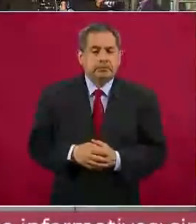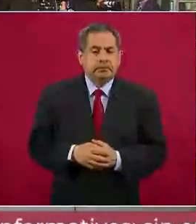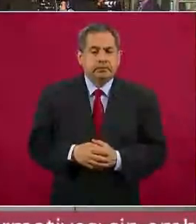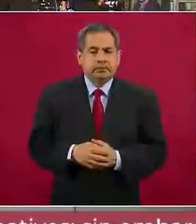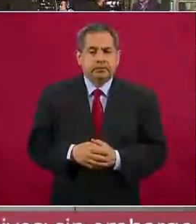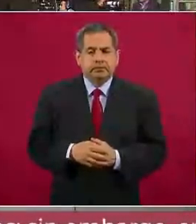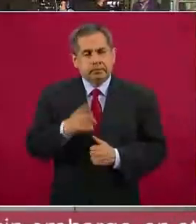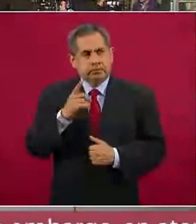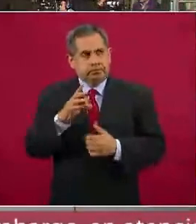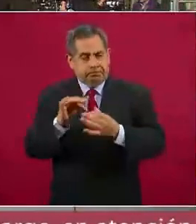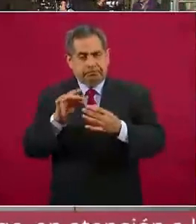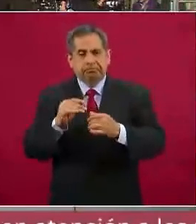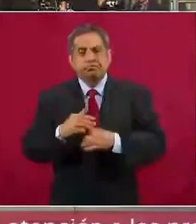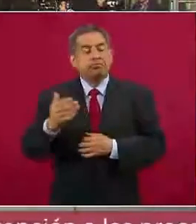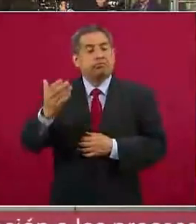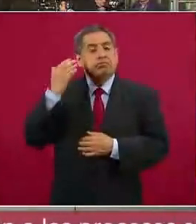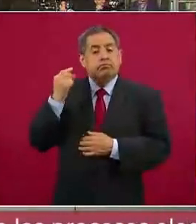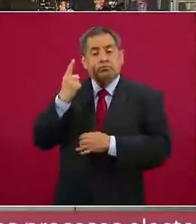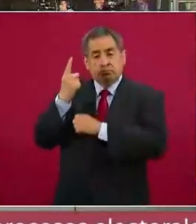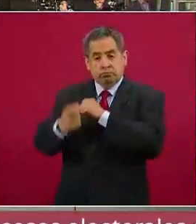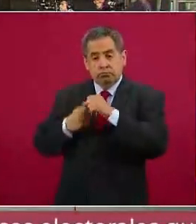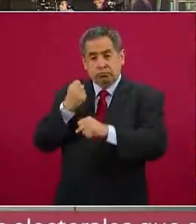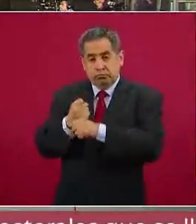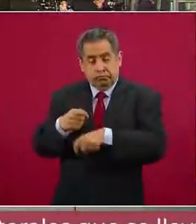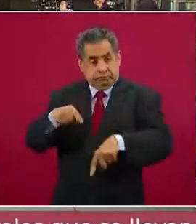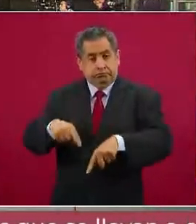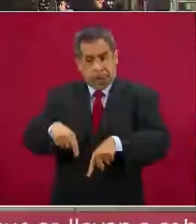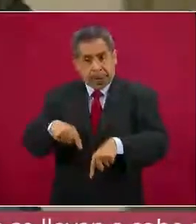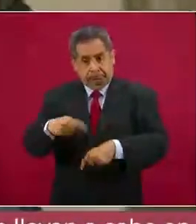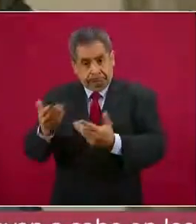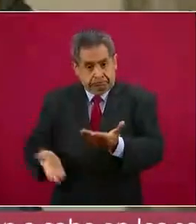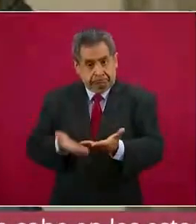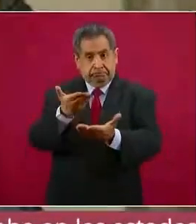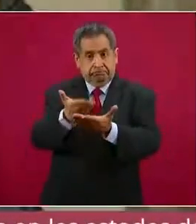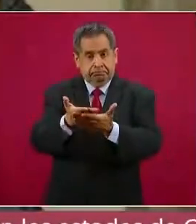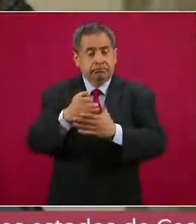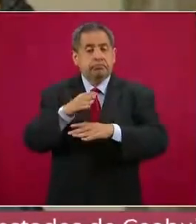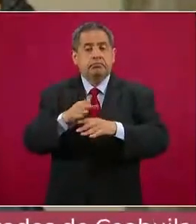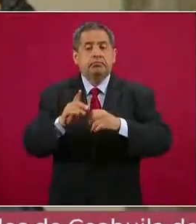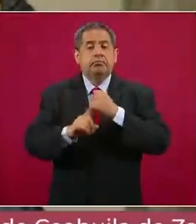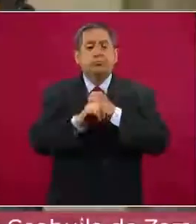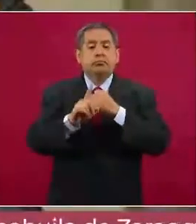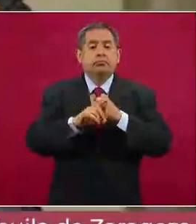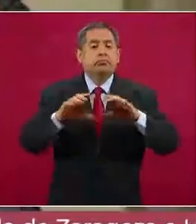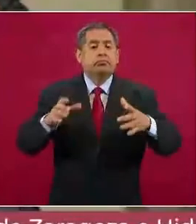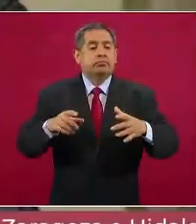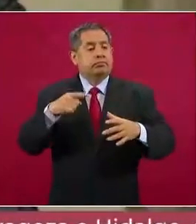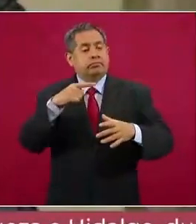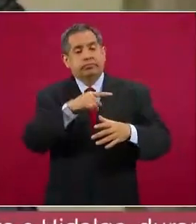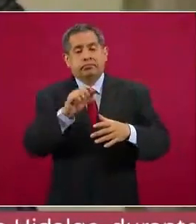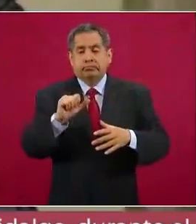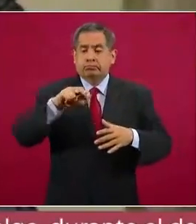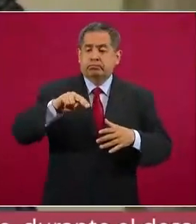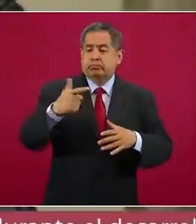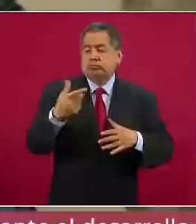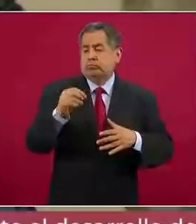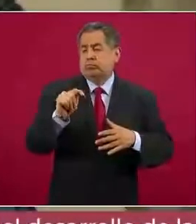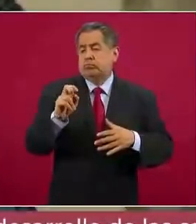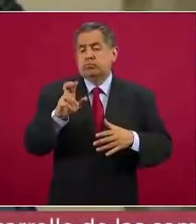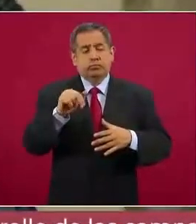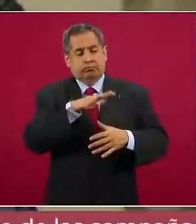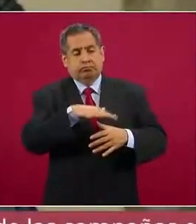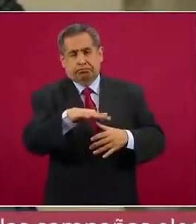hace un año se hizo una petición aquí mismo, que fue sobre el problema de la Ilam Angostura. Hace un año